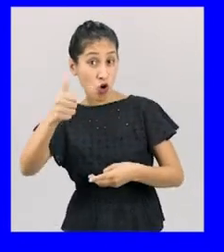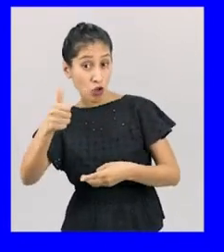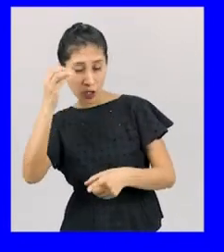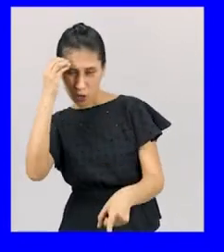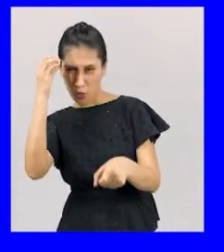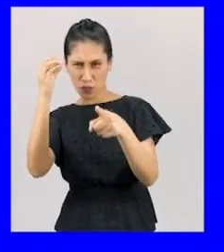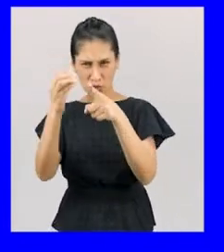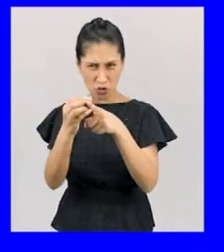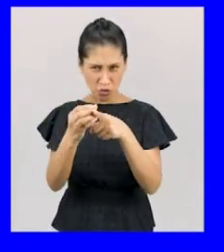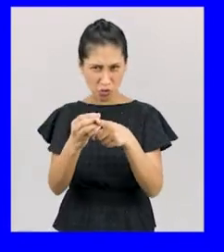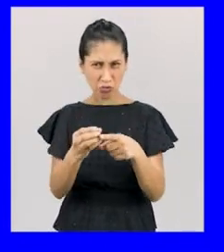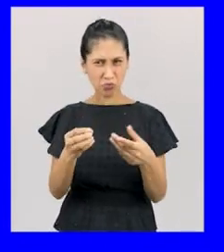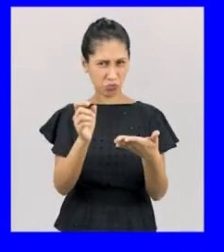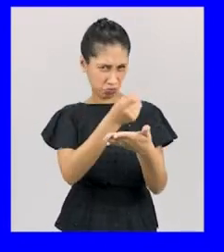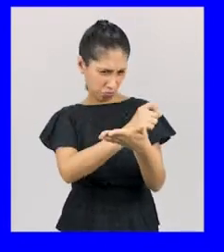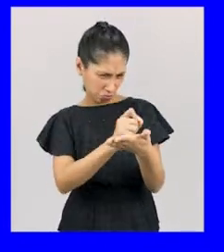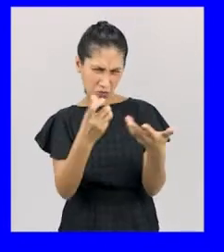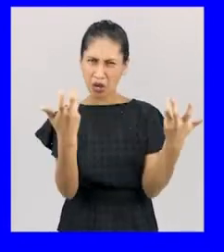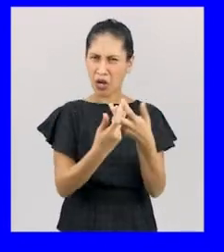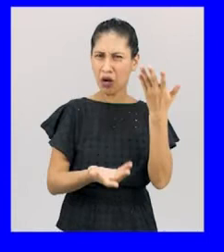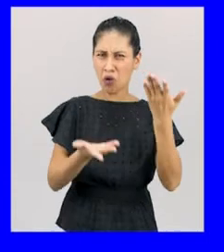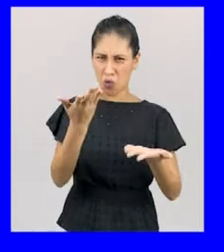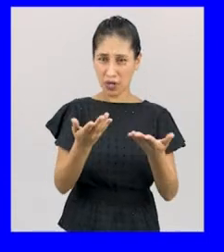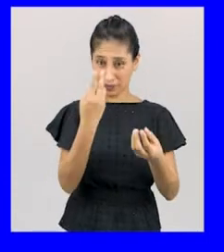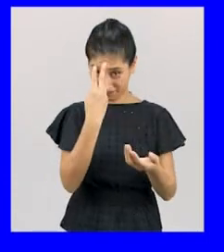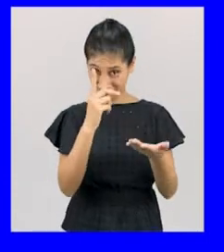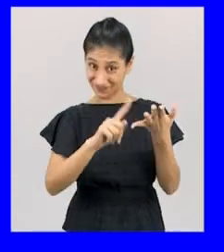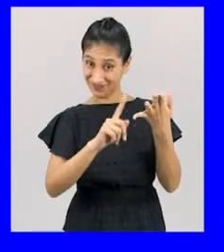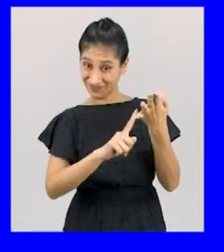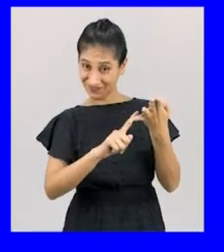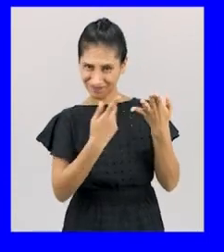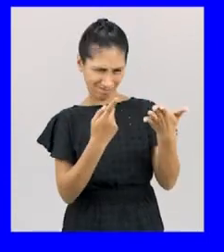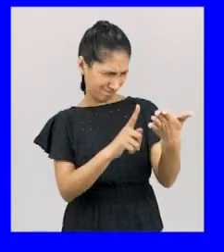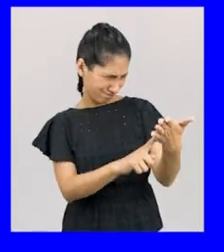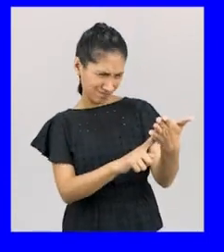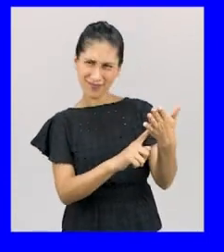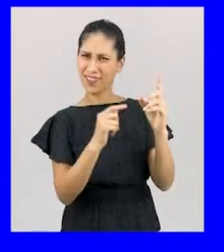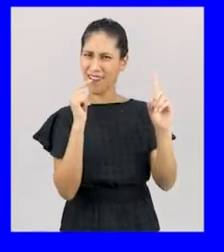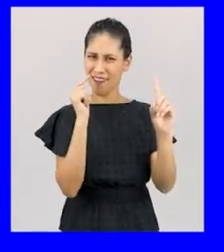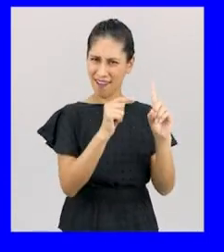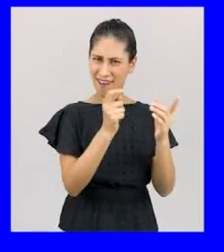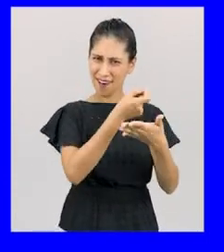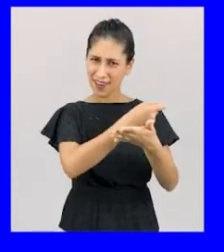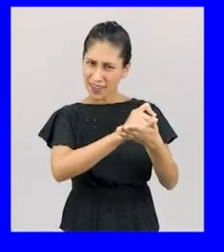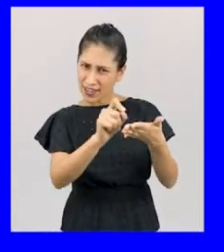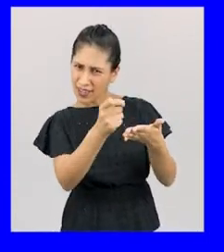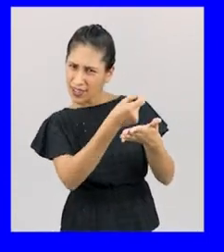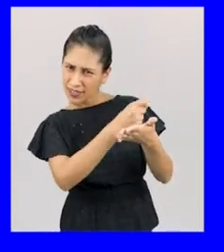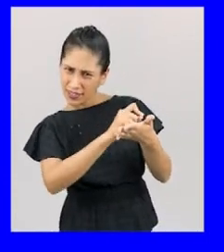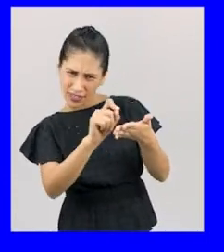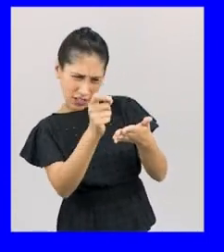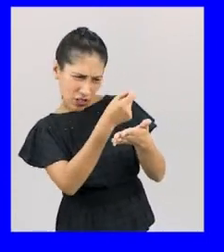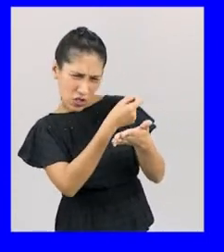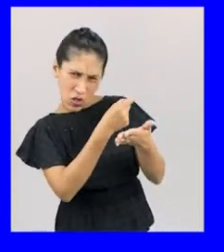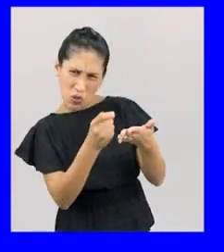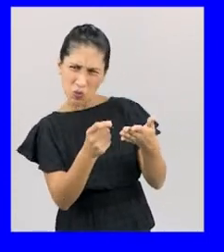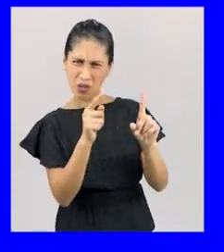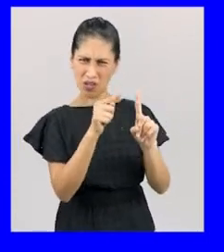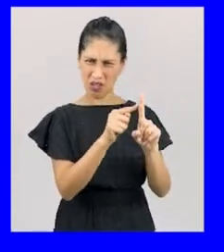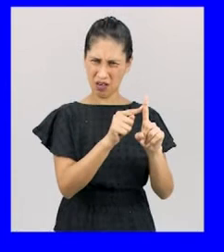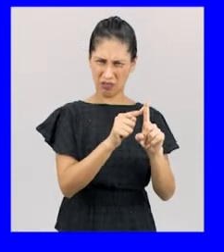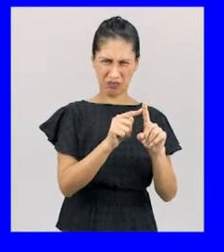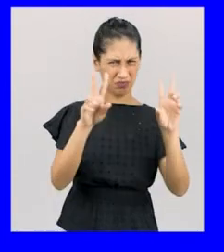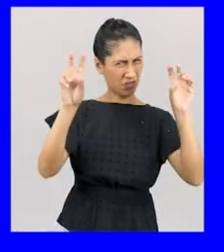se pueden dar del tema? ¿Me apoyan? ¿A qué conclusiones llega el autor sobre el tema? ¿Qué